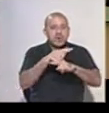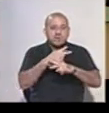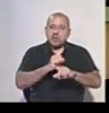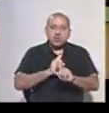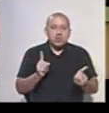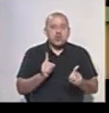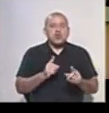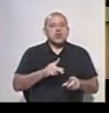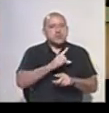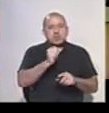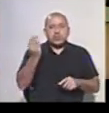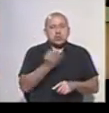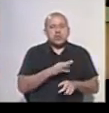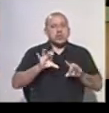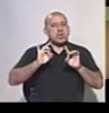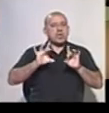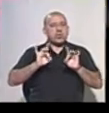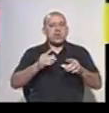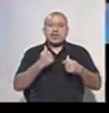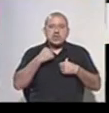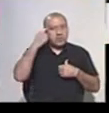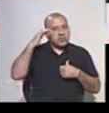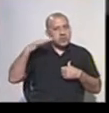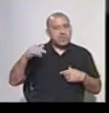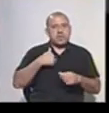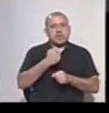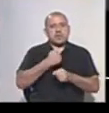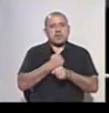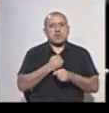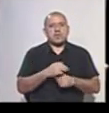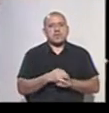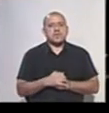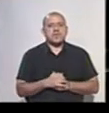haciendo las cosas muy bien, que es nuestra filosofía de trabajo.